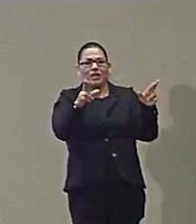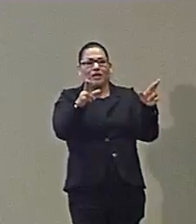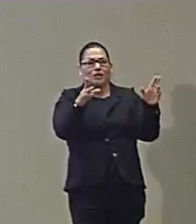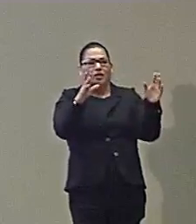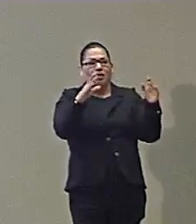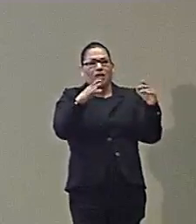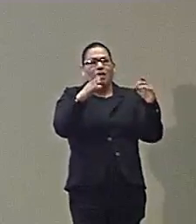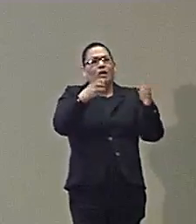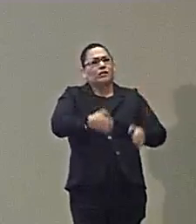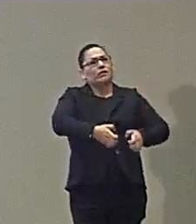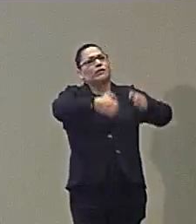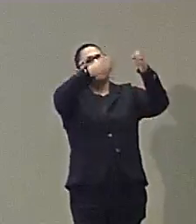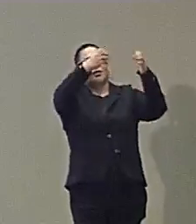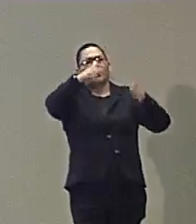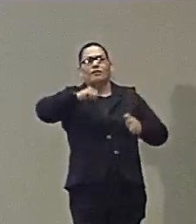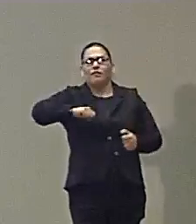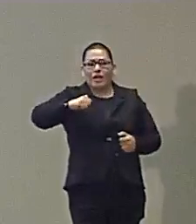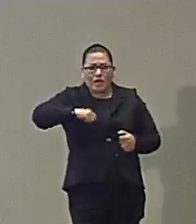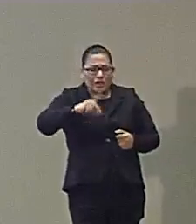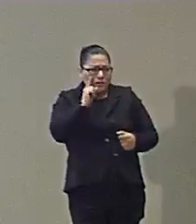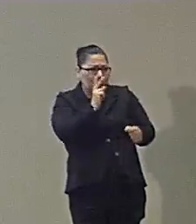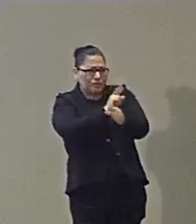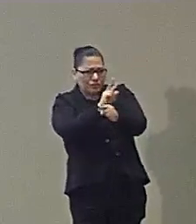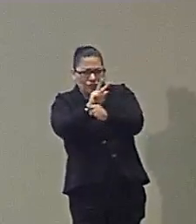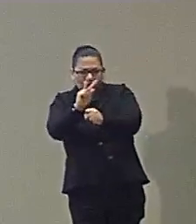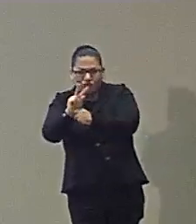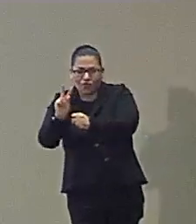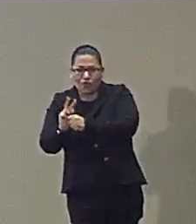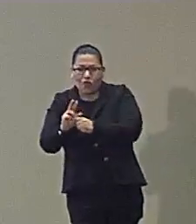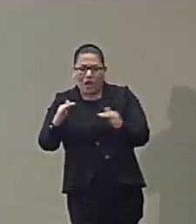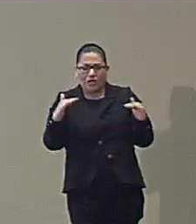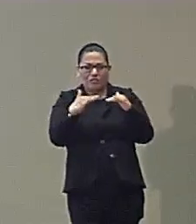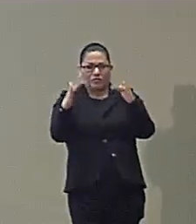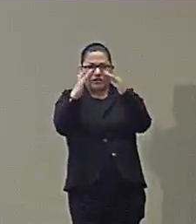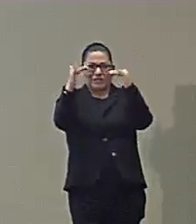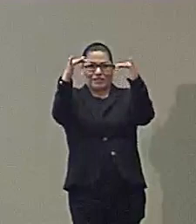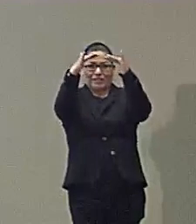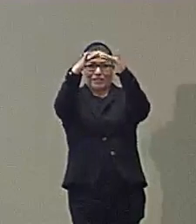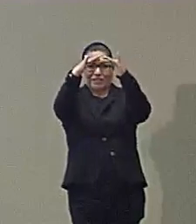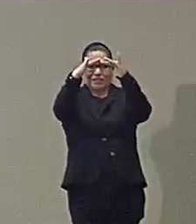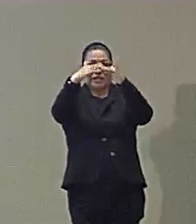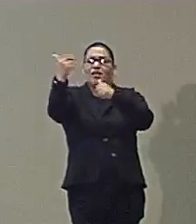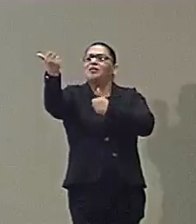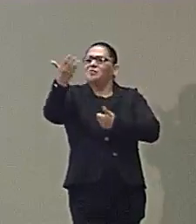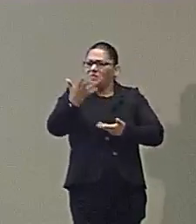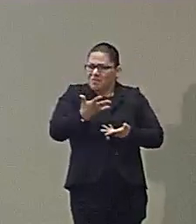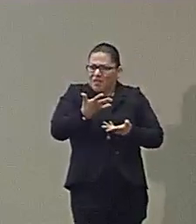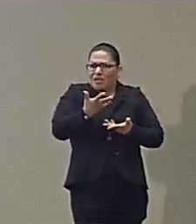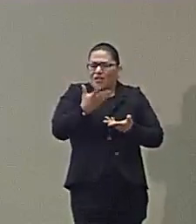la unesco tesoros tangibles e intangibles que atraen y maravillan al